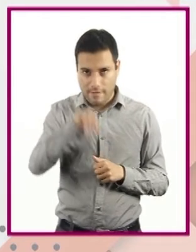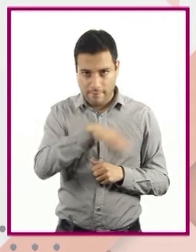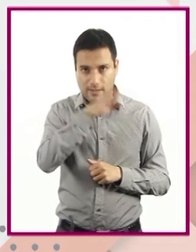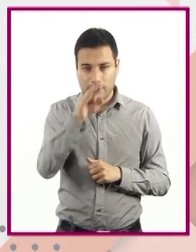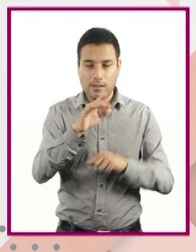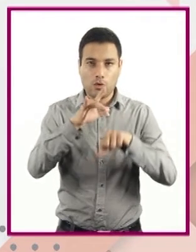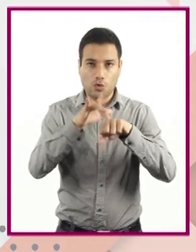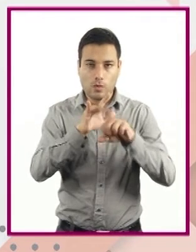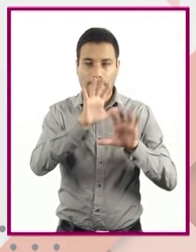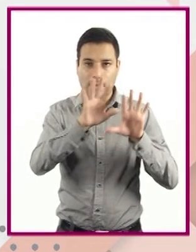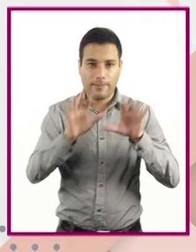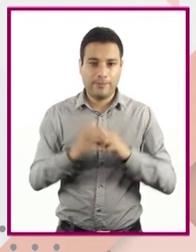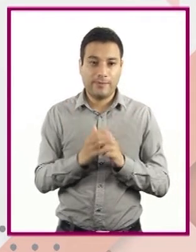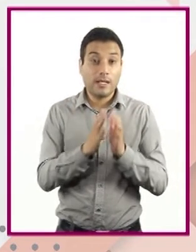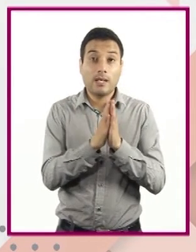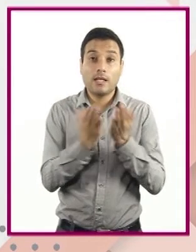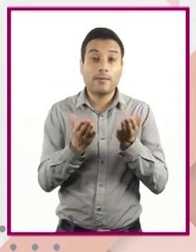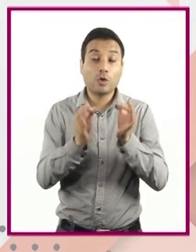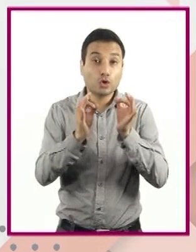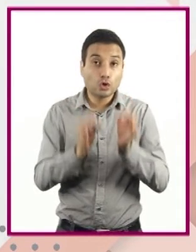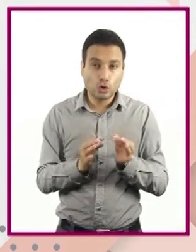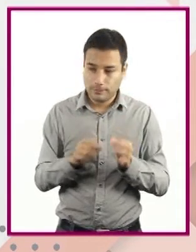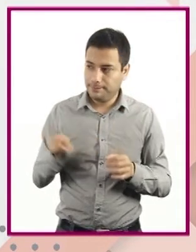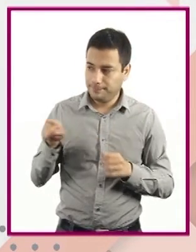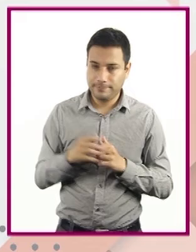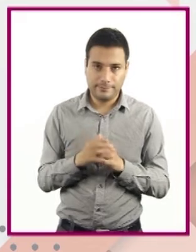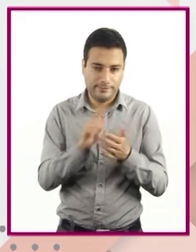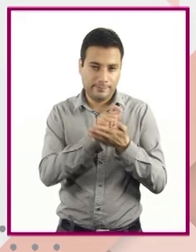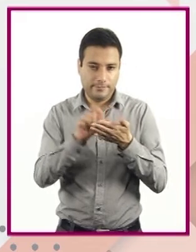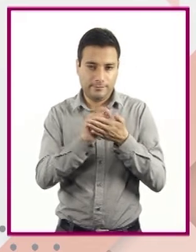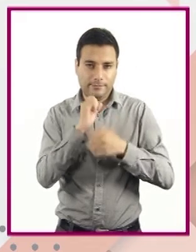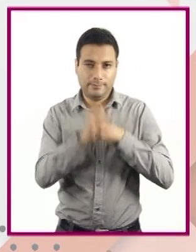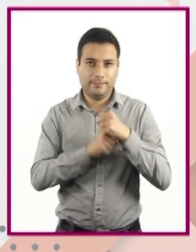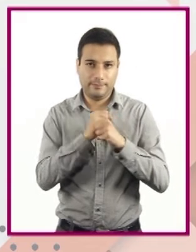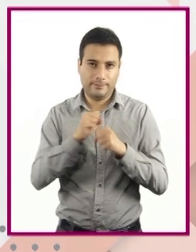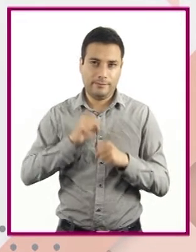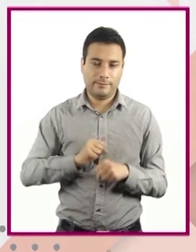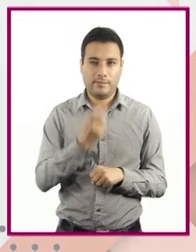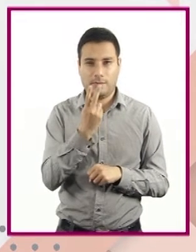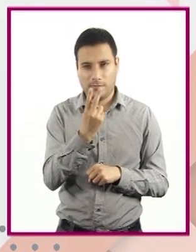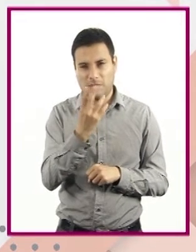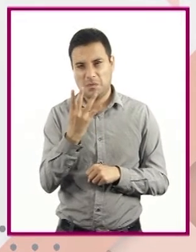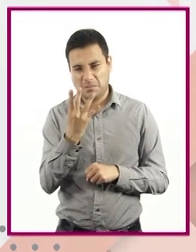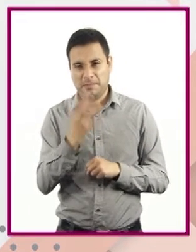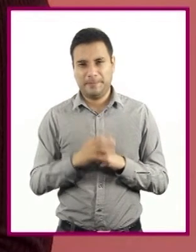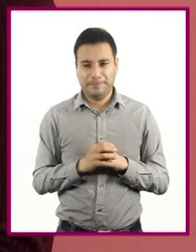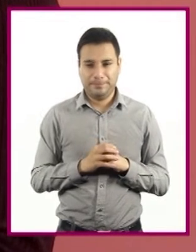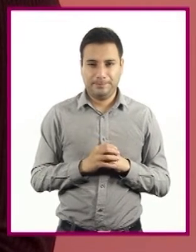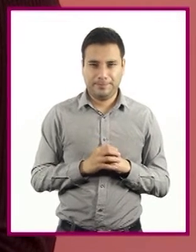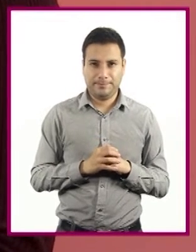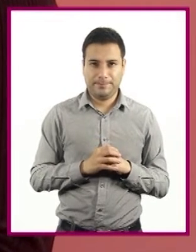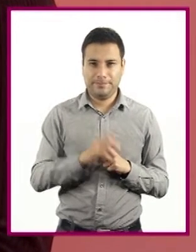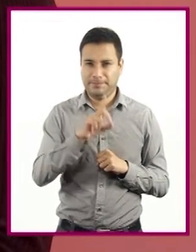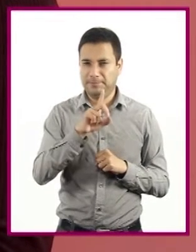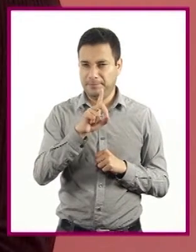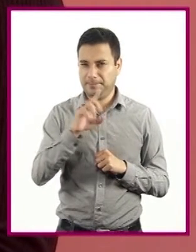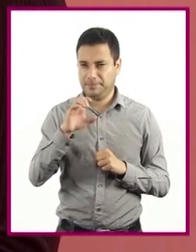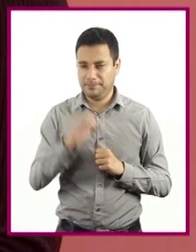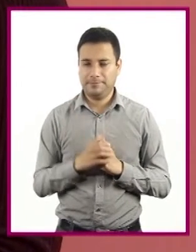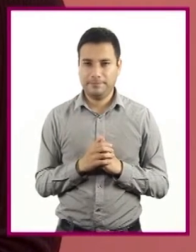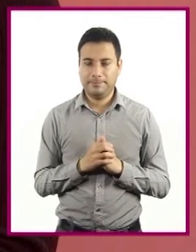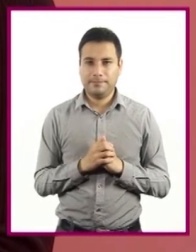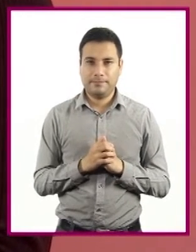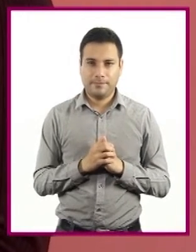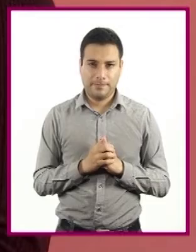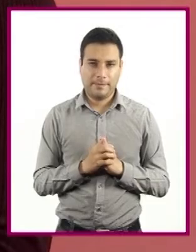del Mahayana Mahaparinirvana Sutra, escrito entre los siglos II-IV de nuestra era. Un día, un grupo